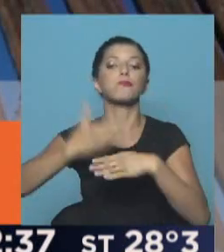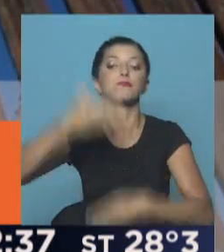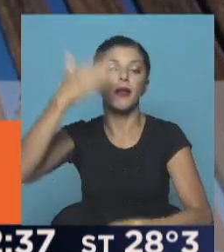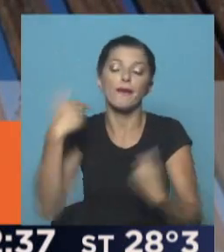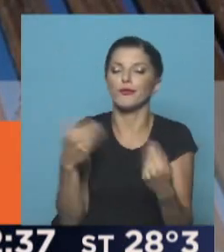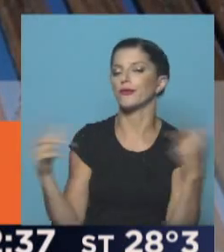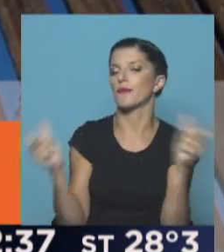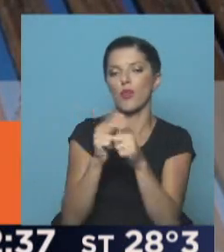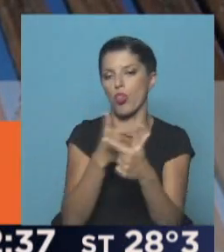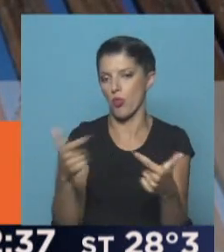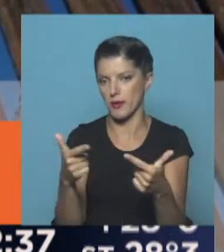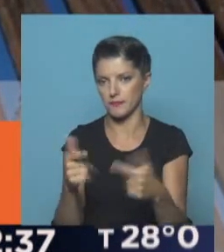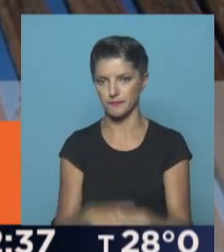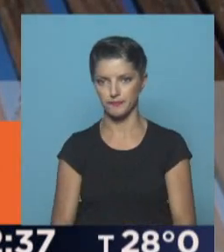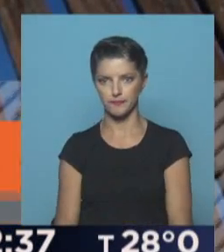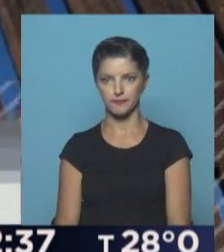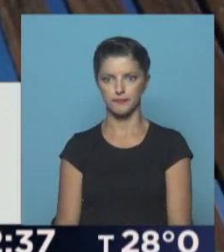muro.